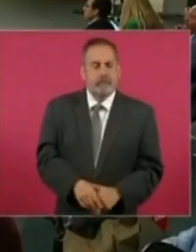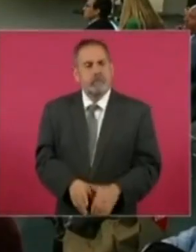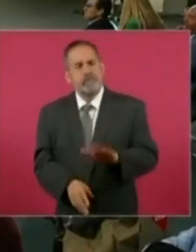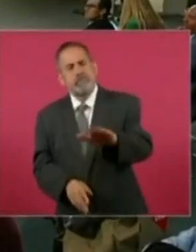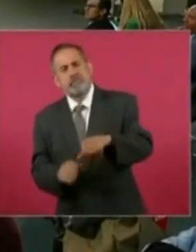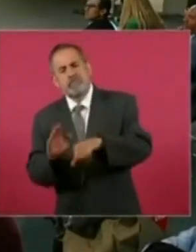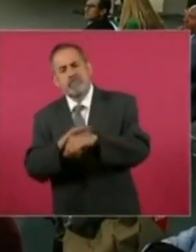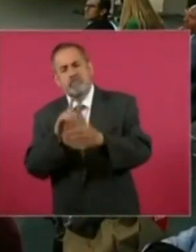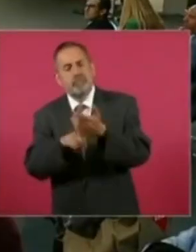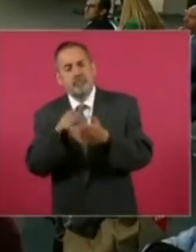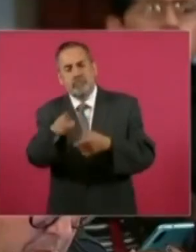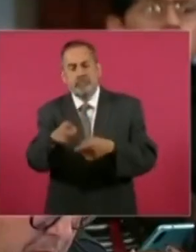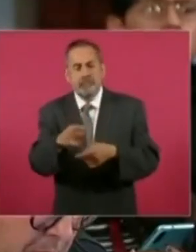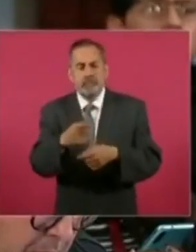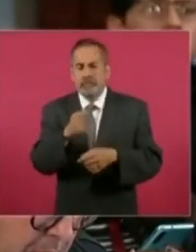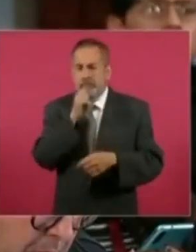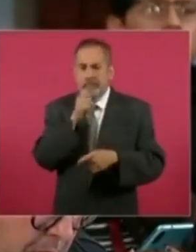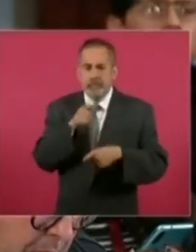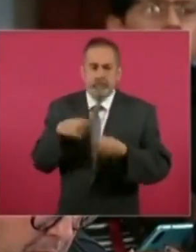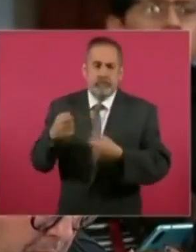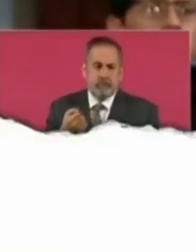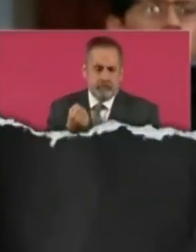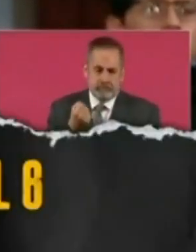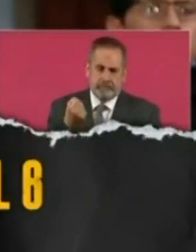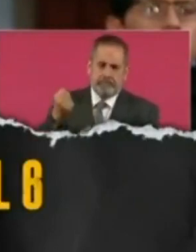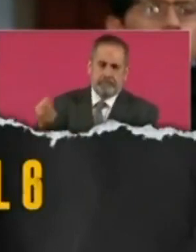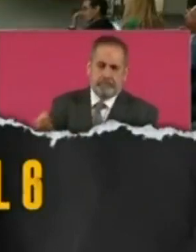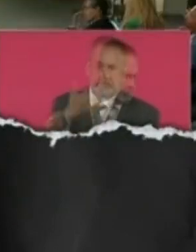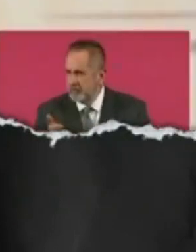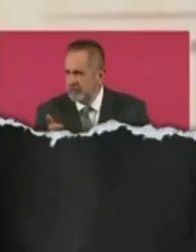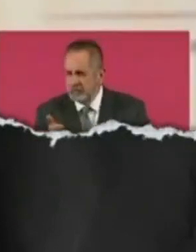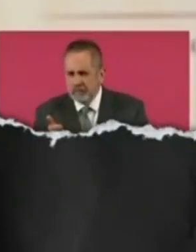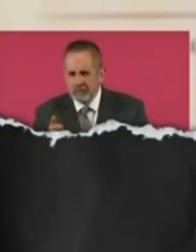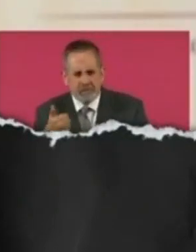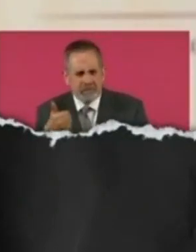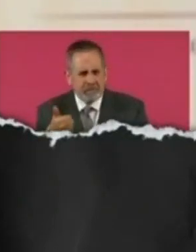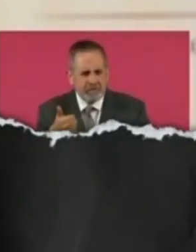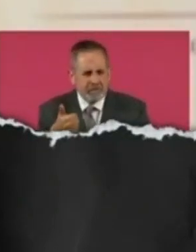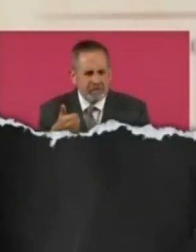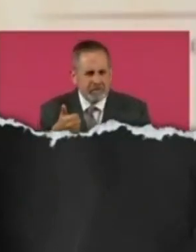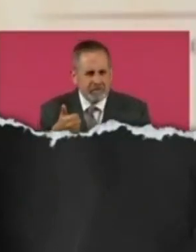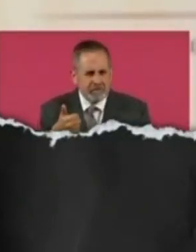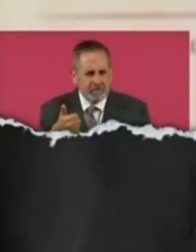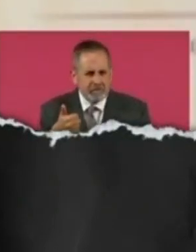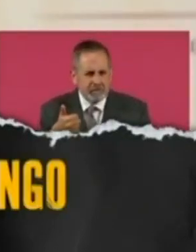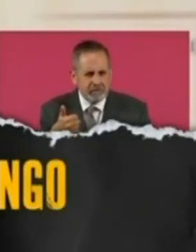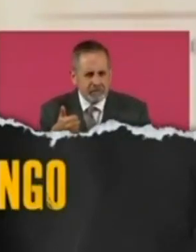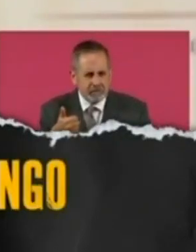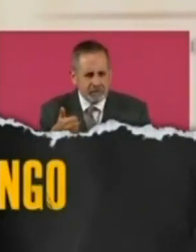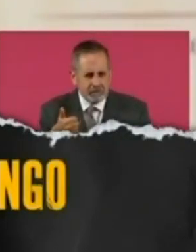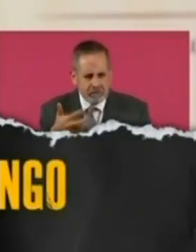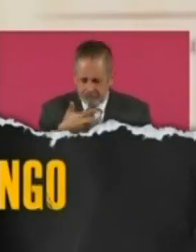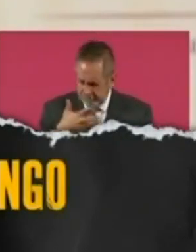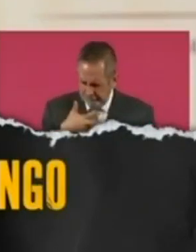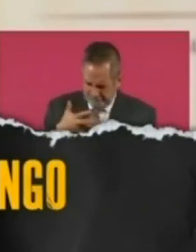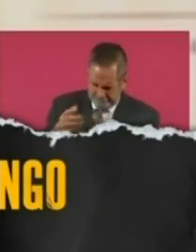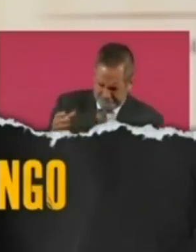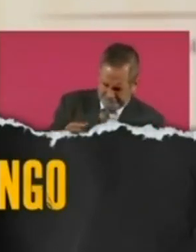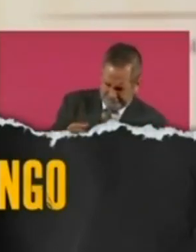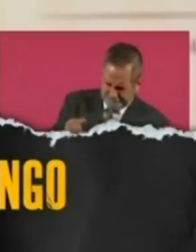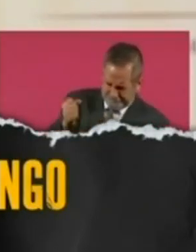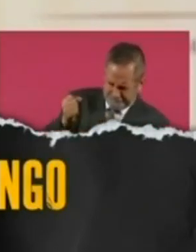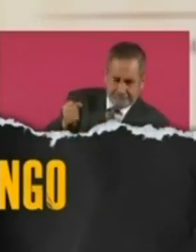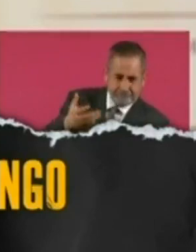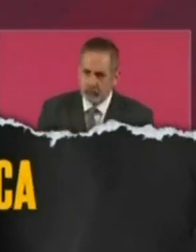Usted ha mencionado que no ha entregado el bastón de mando. Entonces, lo voy a entregar el 6. Ya tengo además hasta